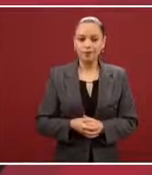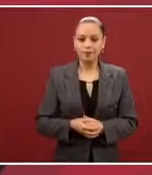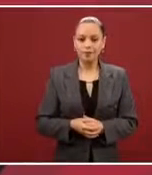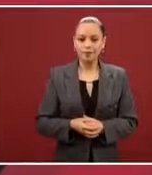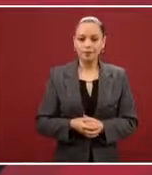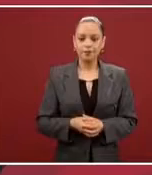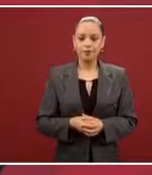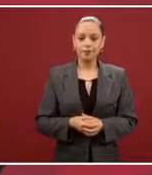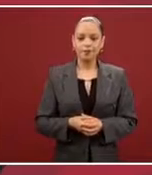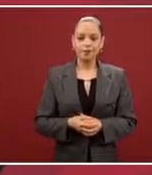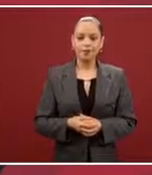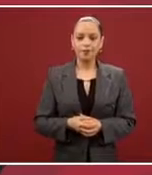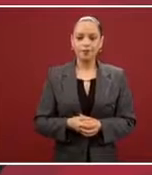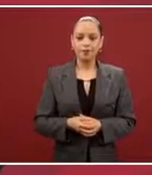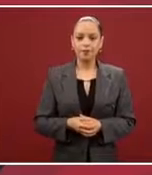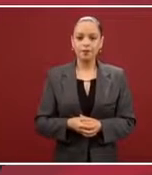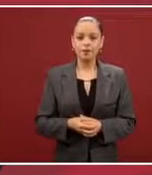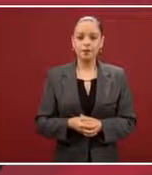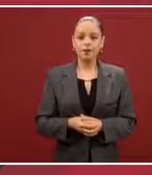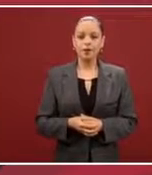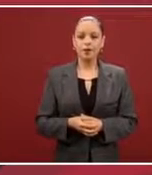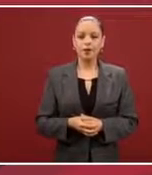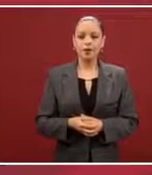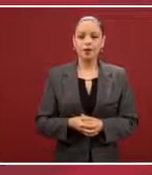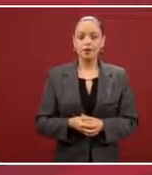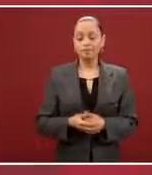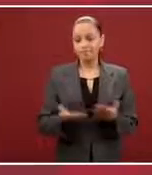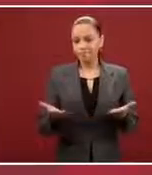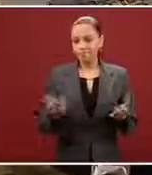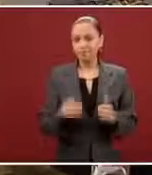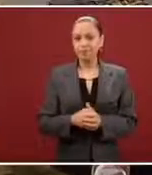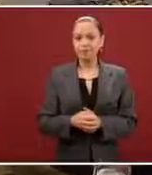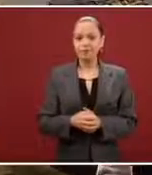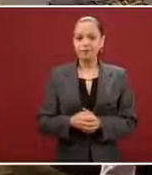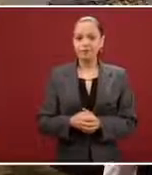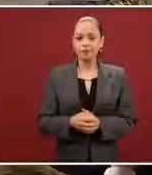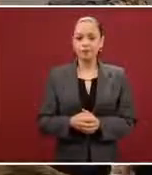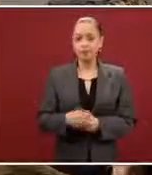Bueno, lo otro